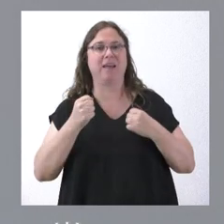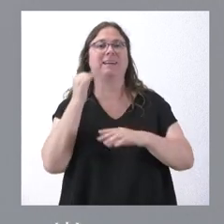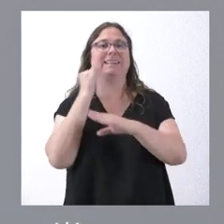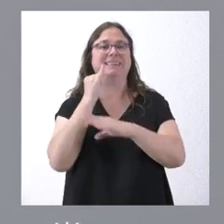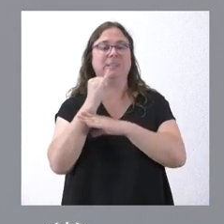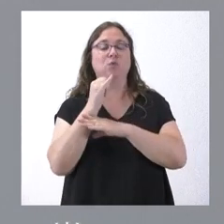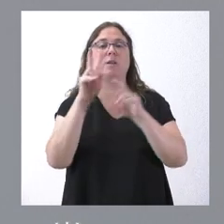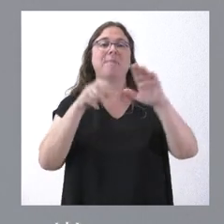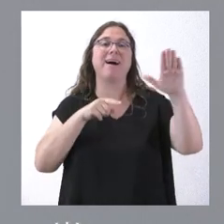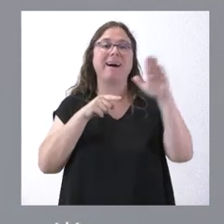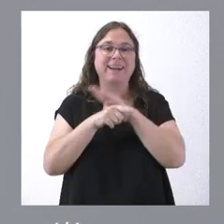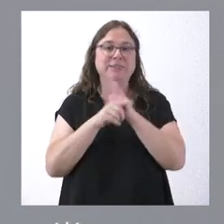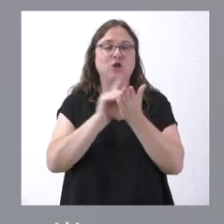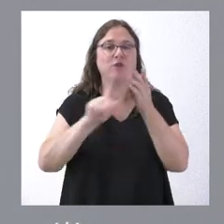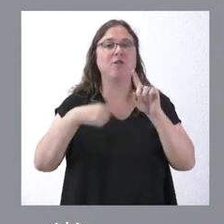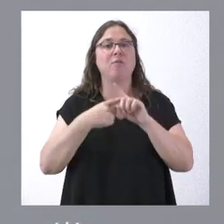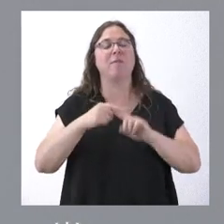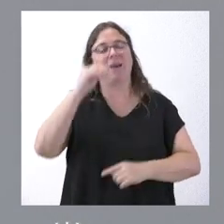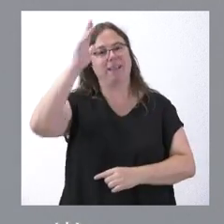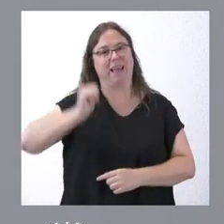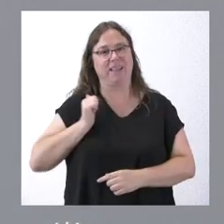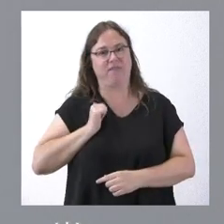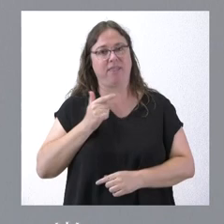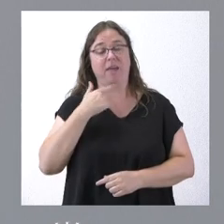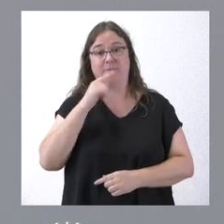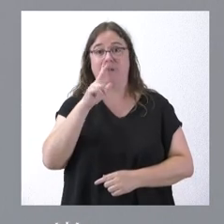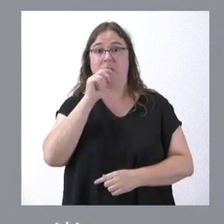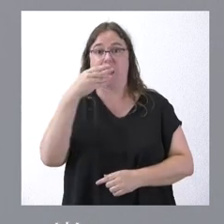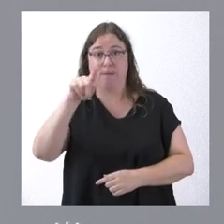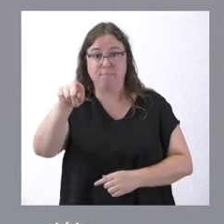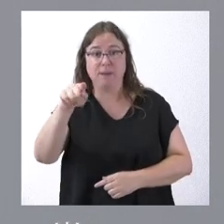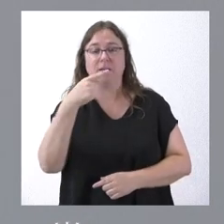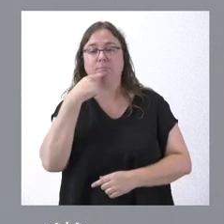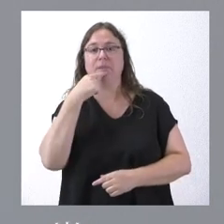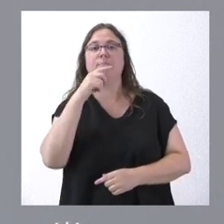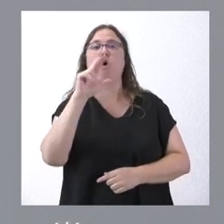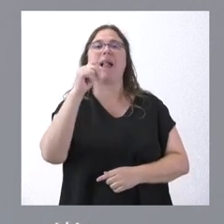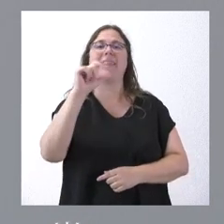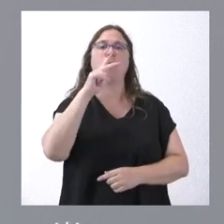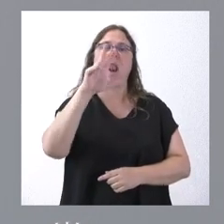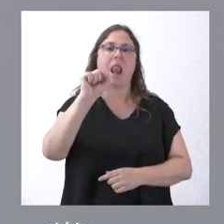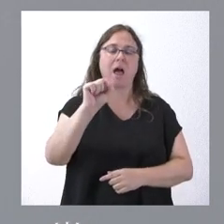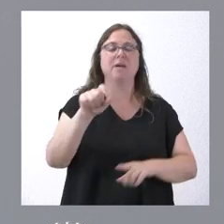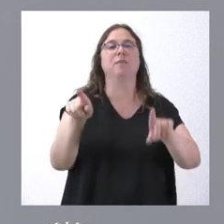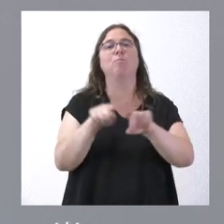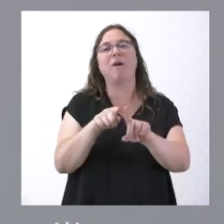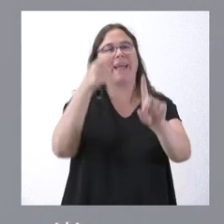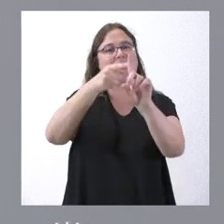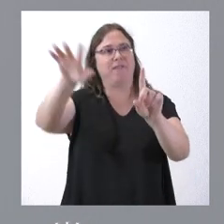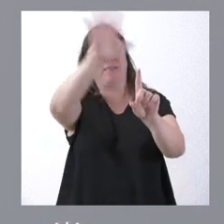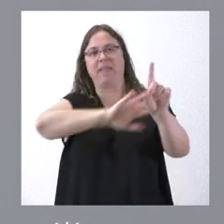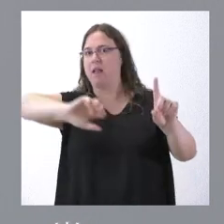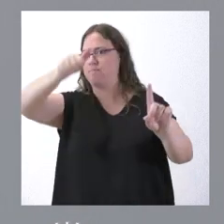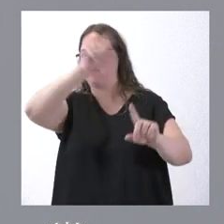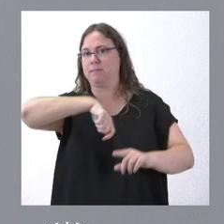e inteligencia artificial, con lo cual este centro, el Hub La Aldehuela, se puede convertir en una referencia en el ámbito nacional en estas